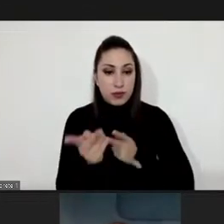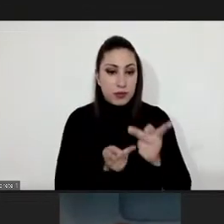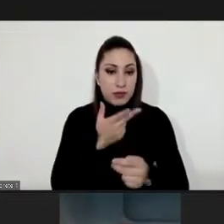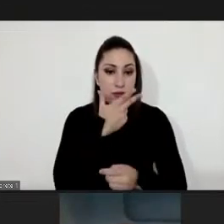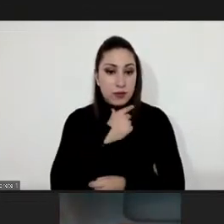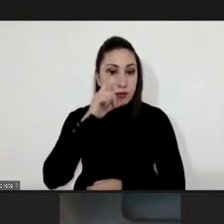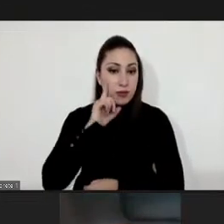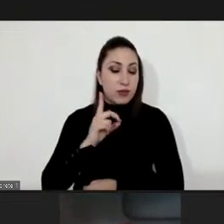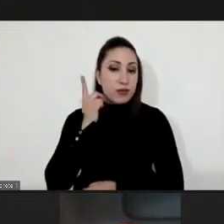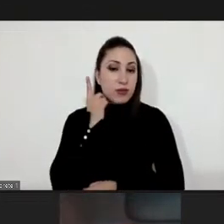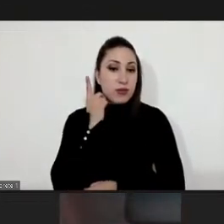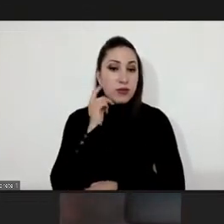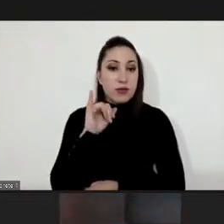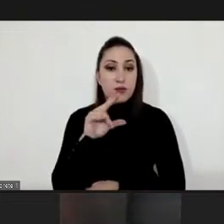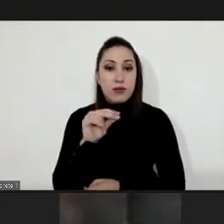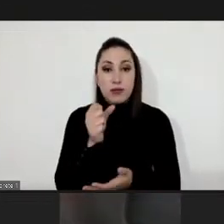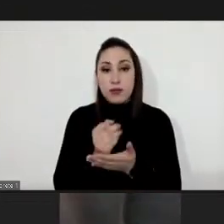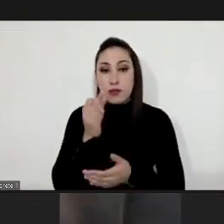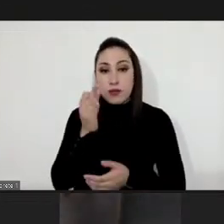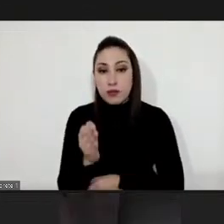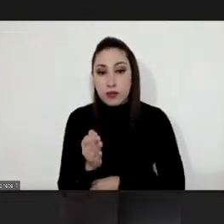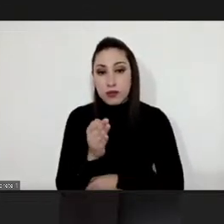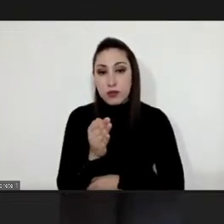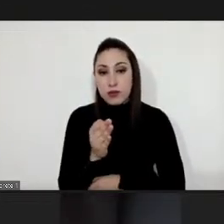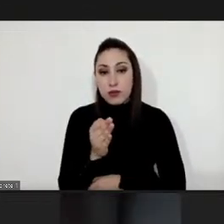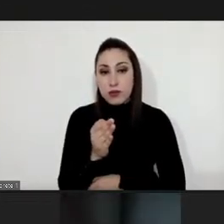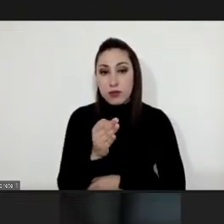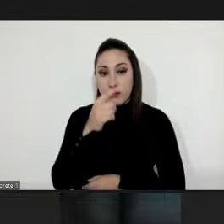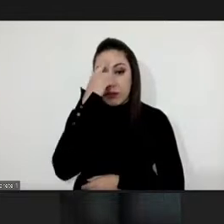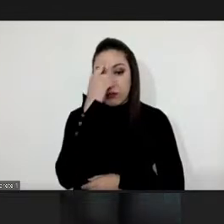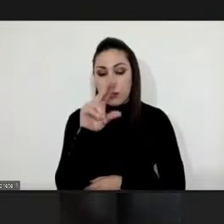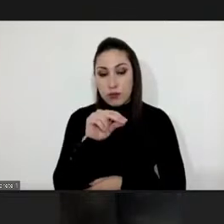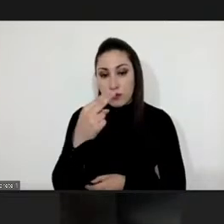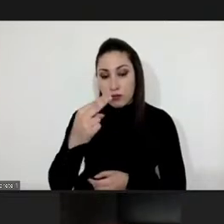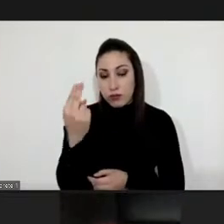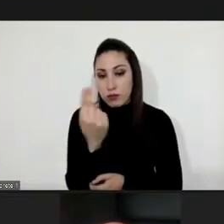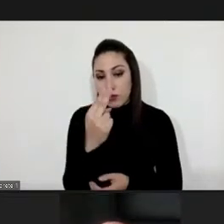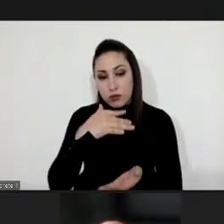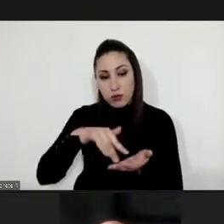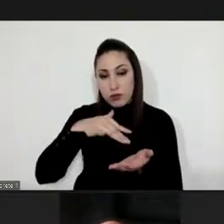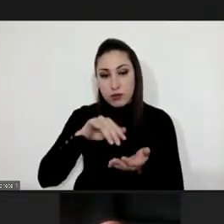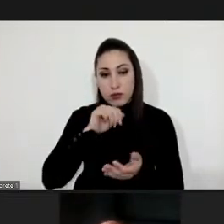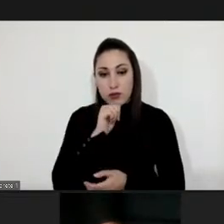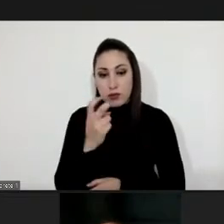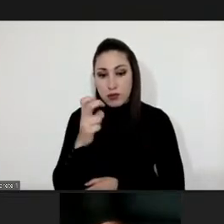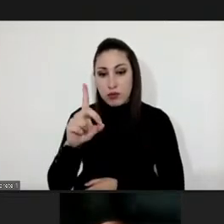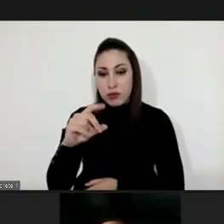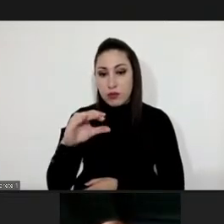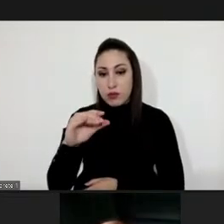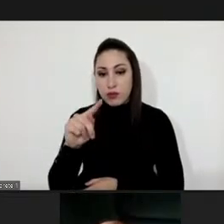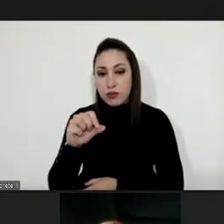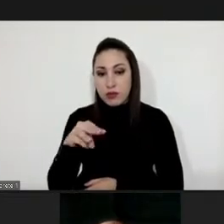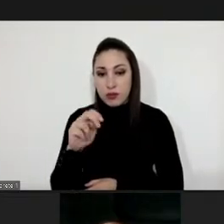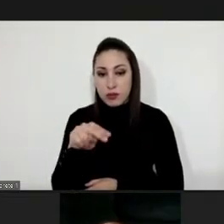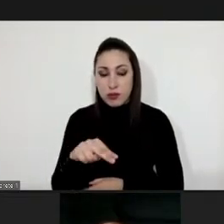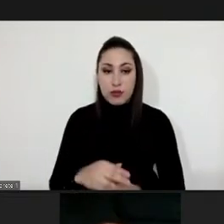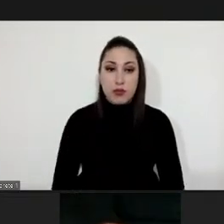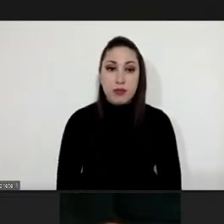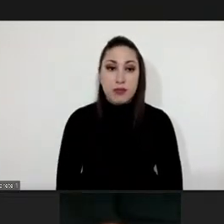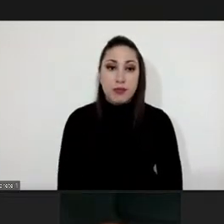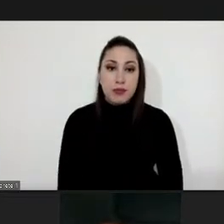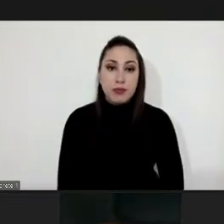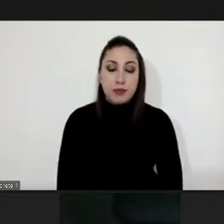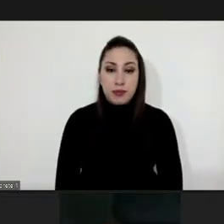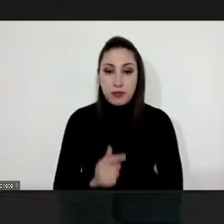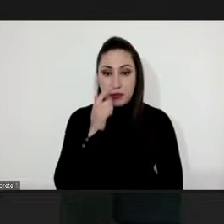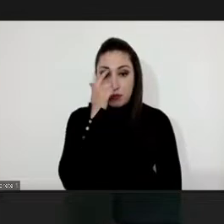diputados si procede, dispensar la lectura del proyecto de dictamen mencionado.